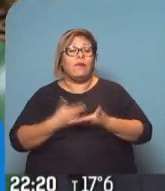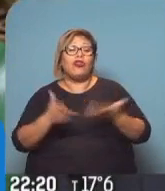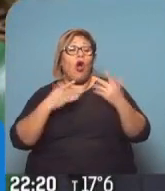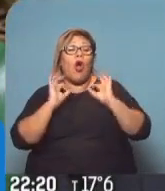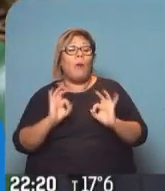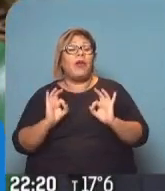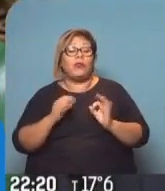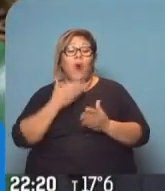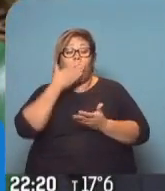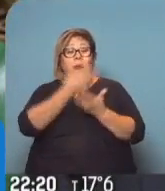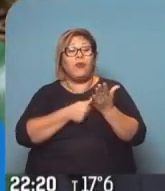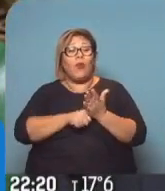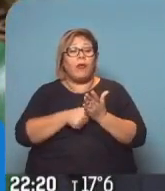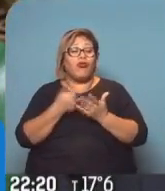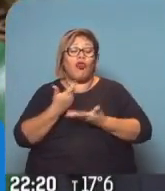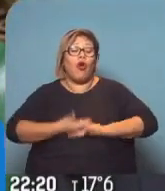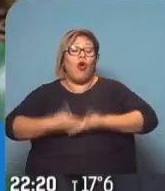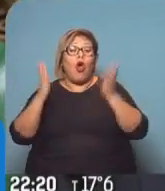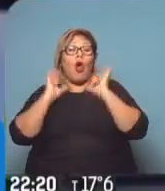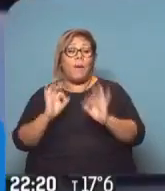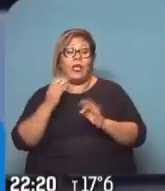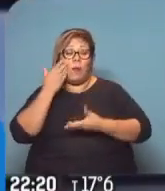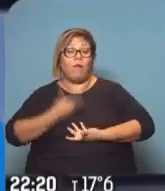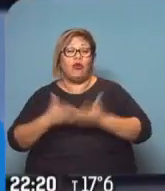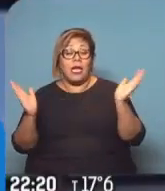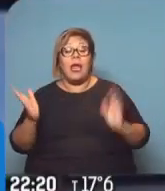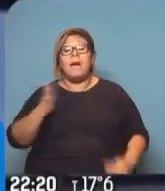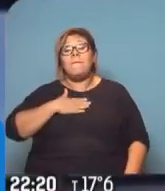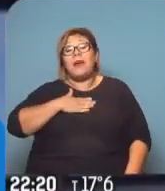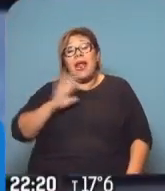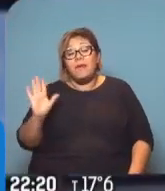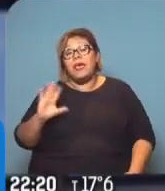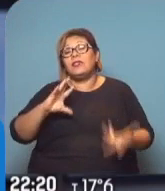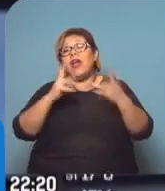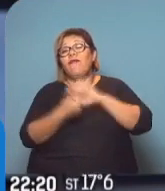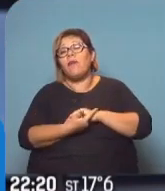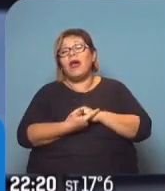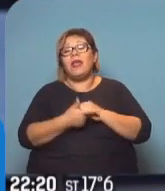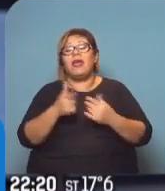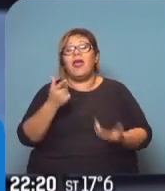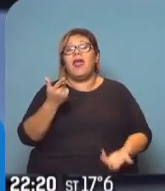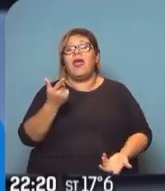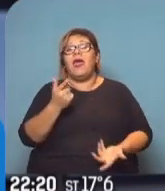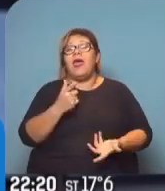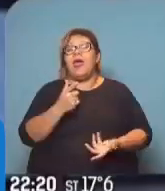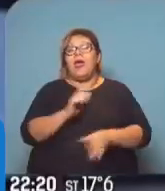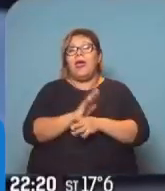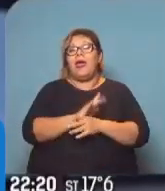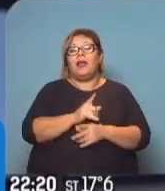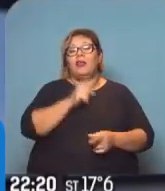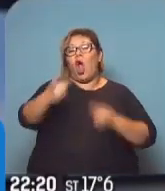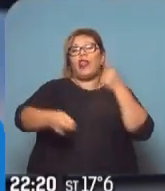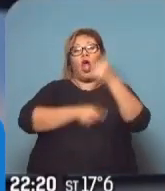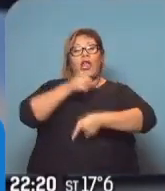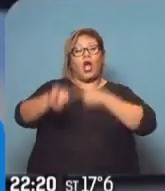totalidad. Por eso digo, me parece que hubo una campaña de demonización de Wikileaks y de Assange, por un lado por medios que